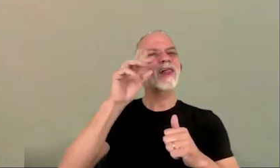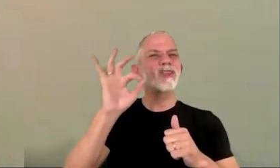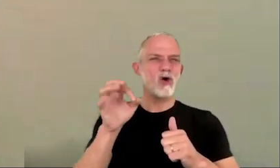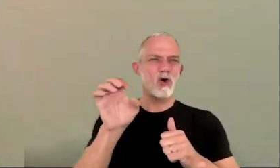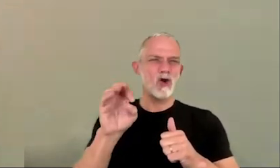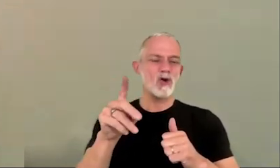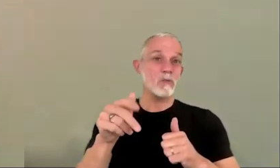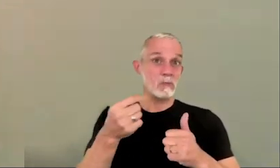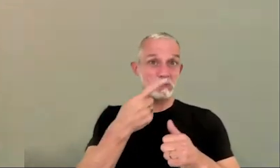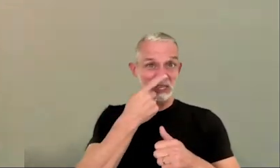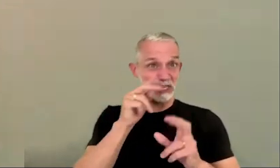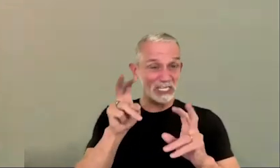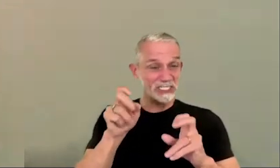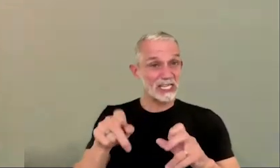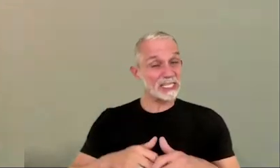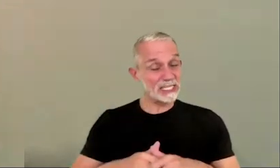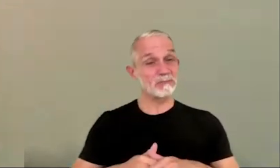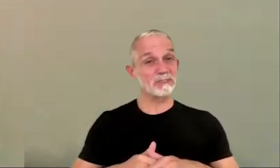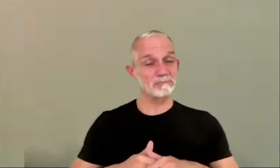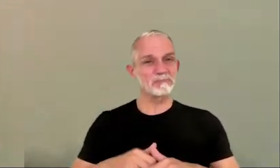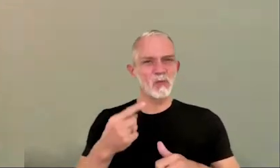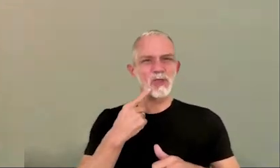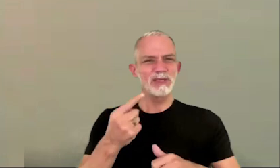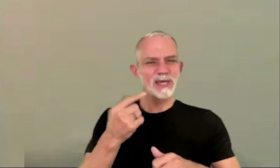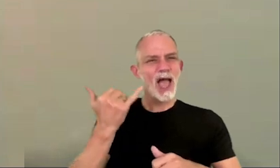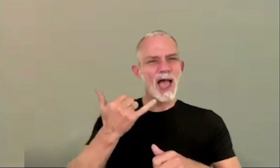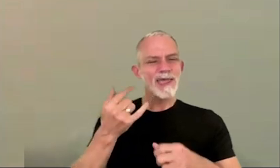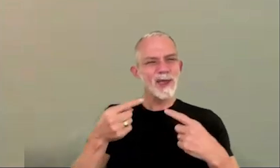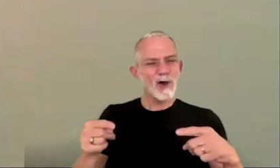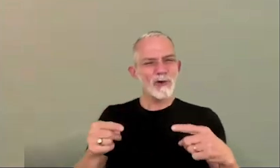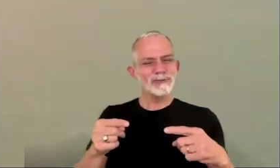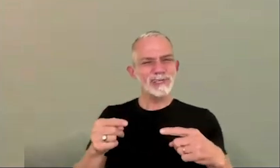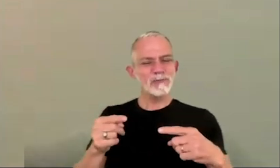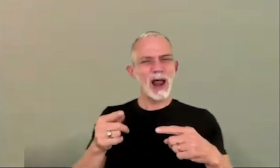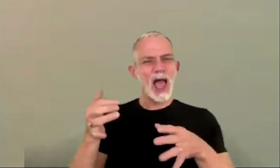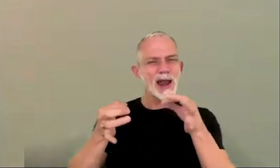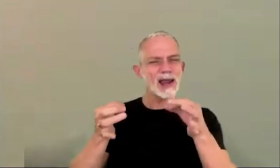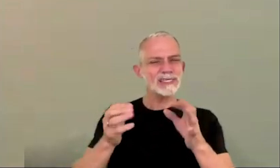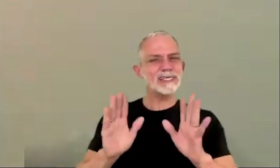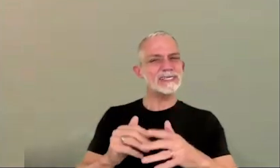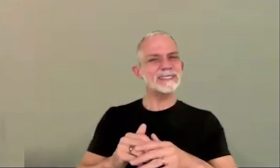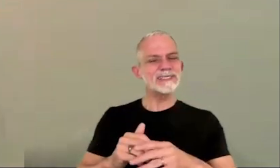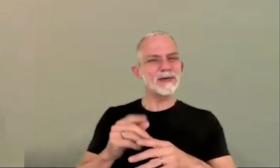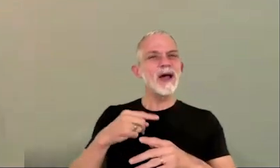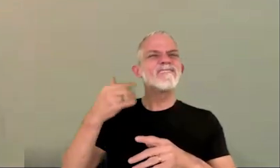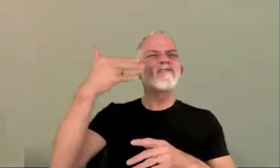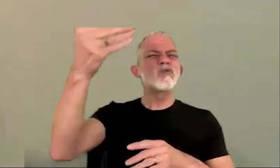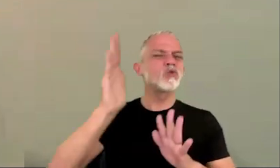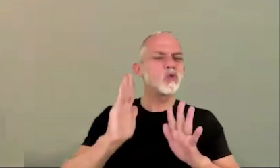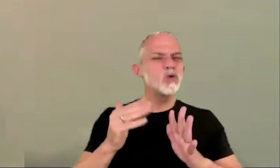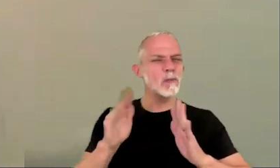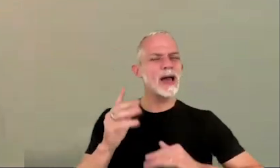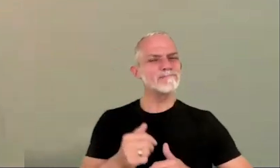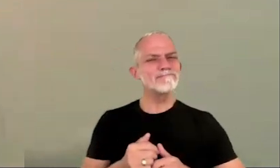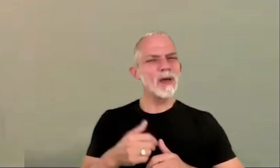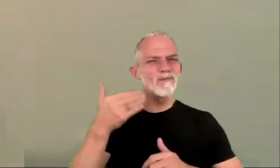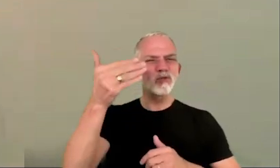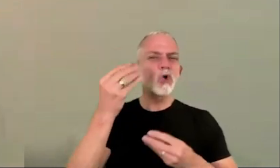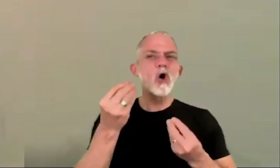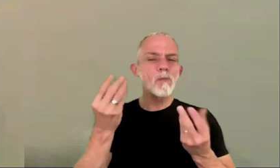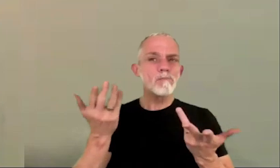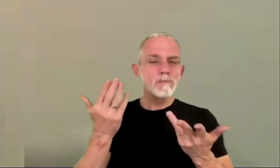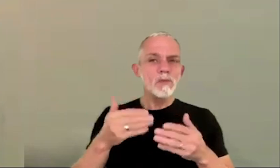Tema muy interesante. Como vos decís, tiene mucho también para analizar para el futuro, ¿no es cierto? Para ver cómo se